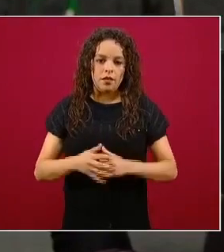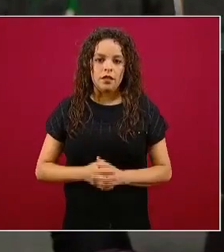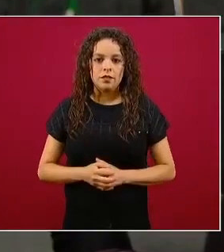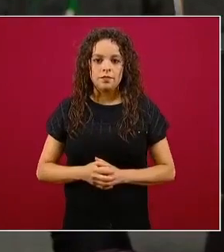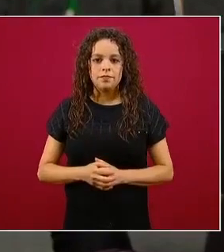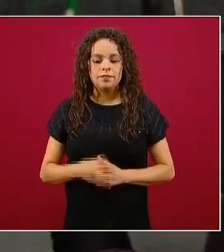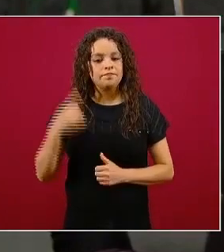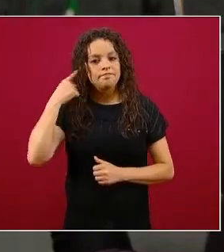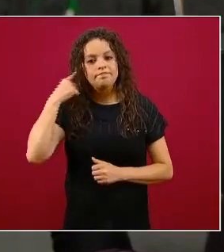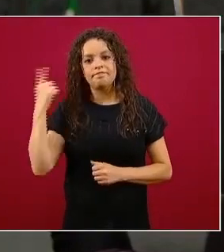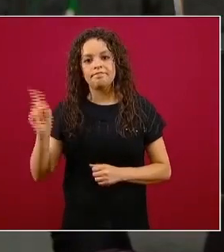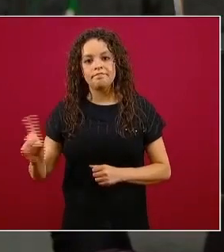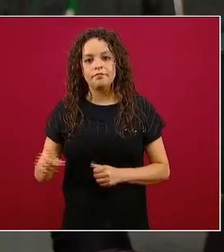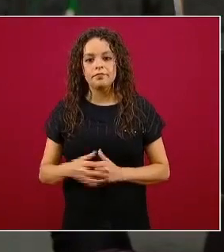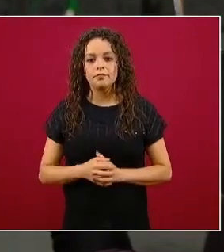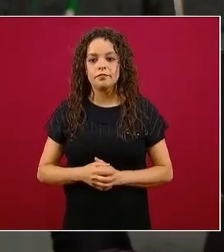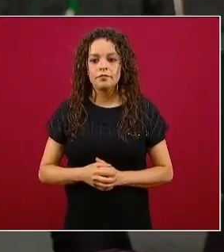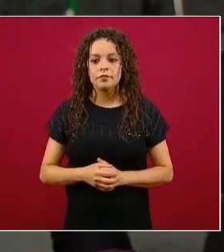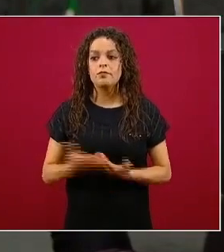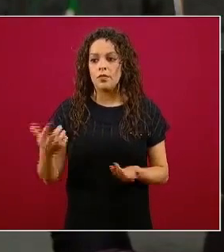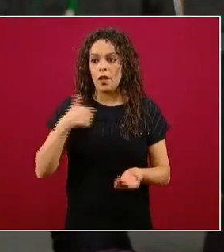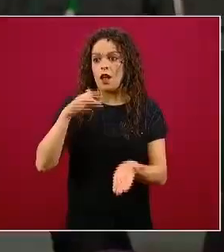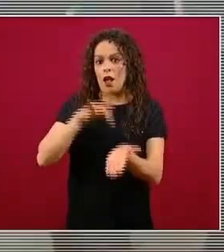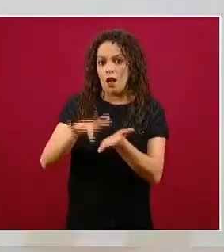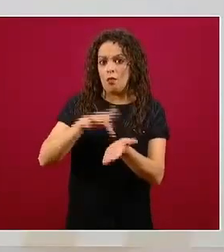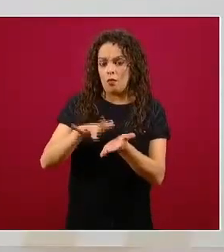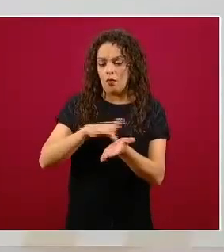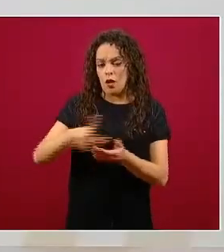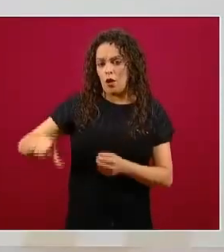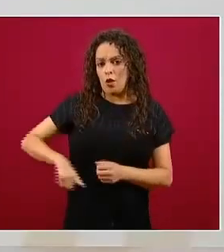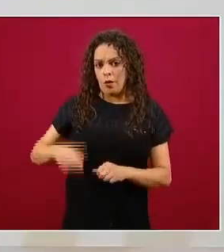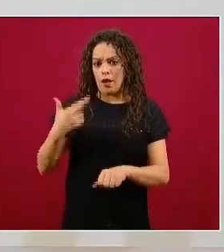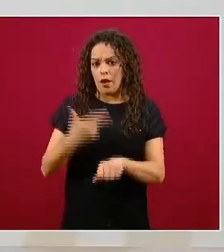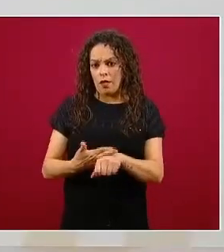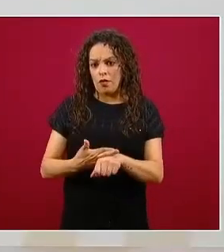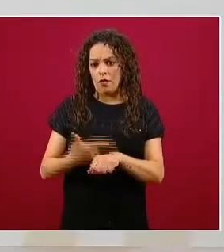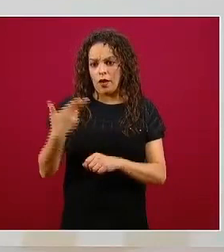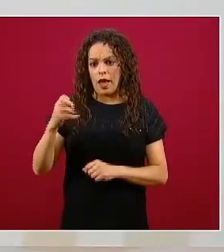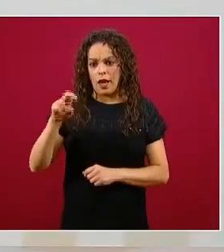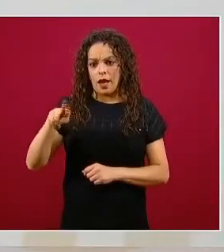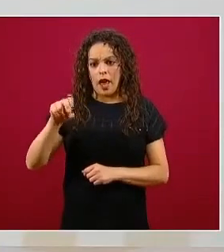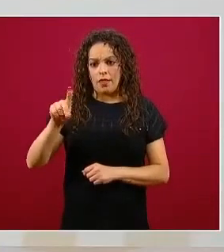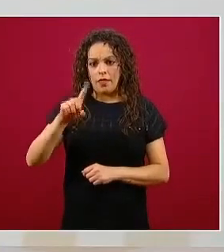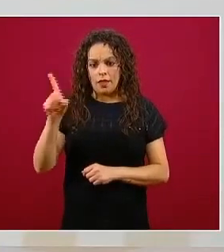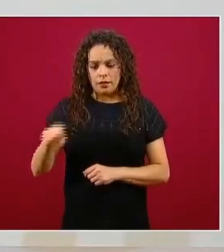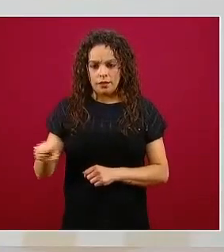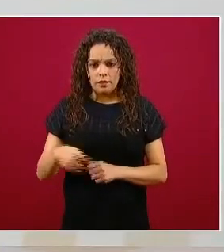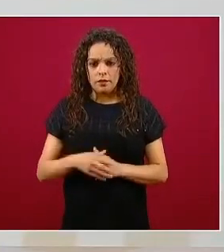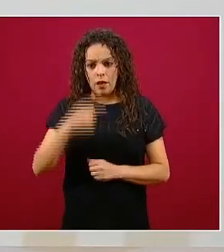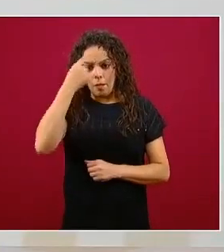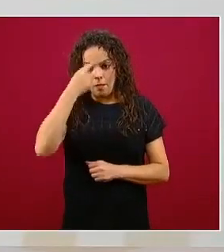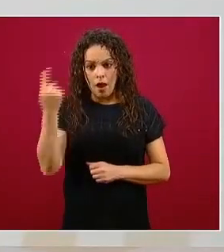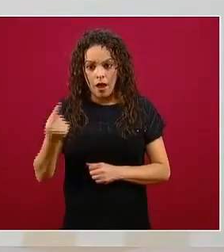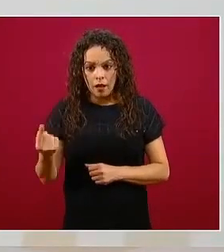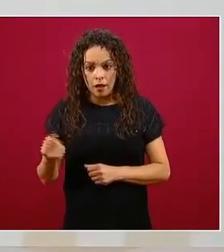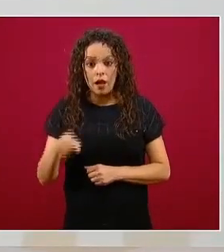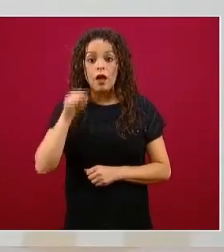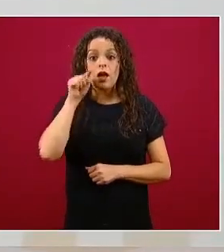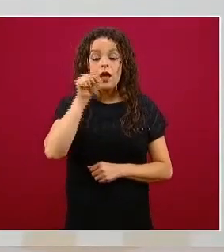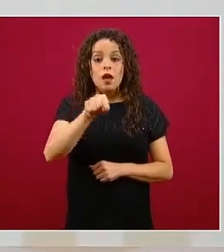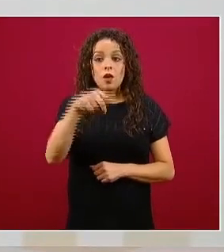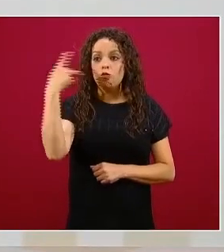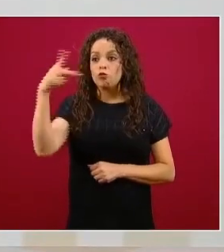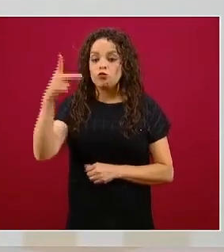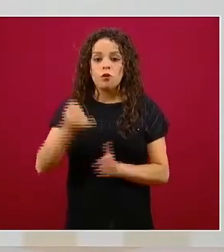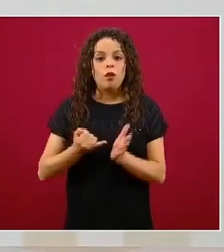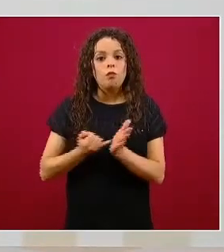Vamos a apoyar al gobernador, Adán Augusto López Hernández, para que él disponga